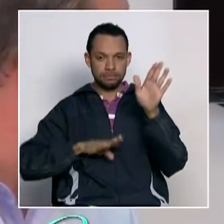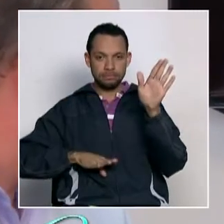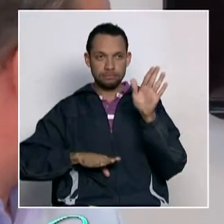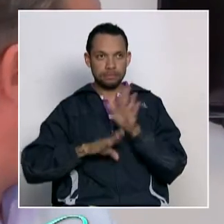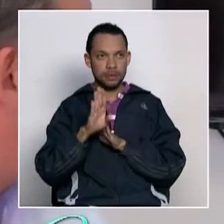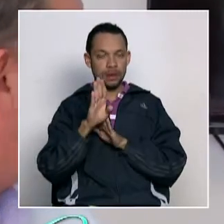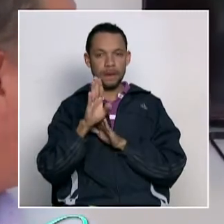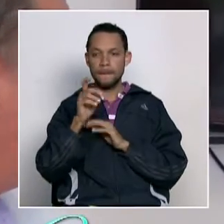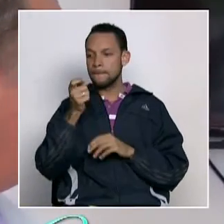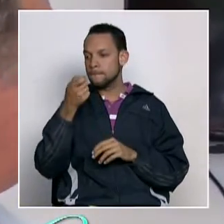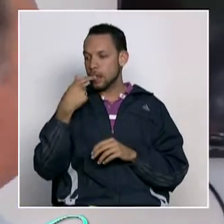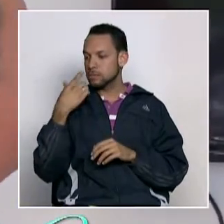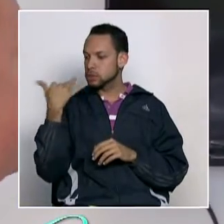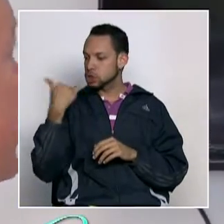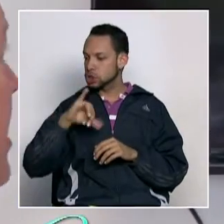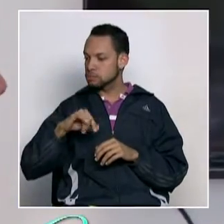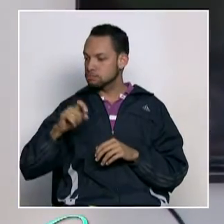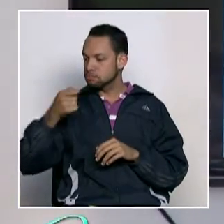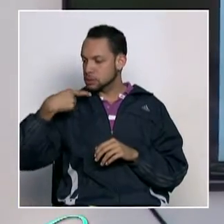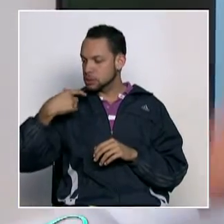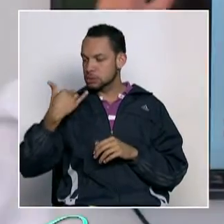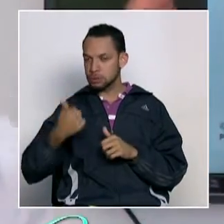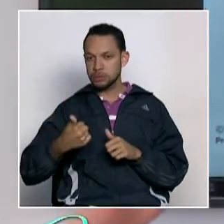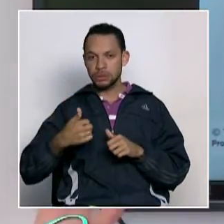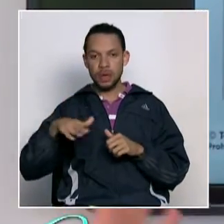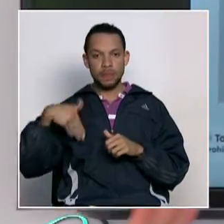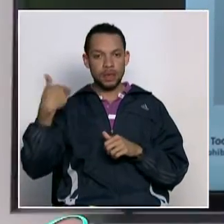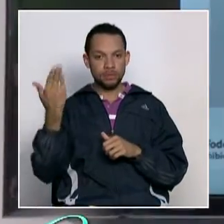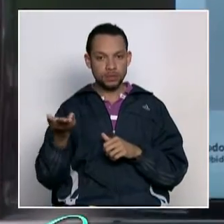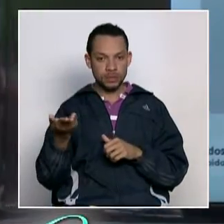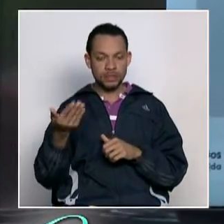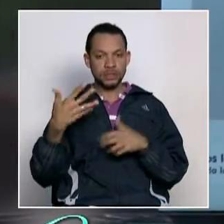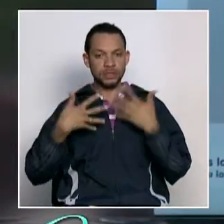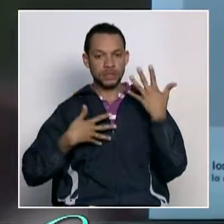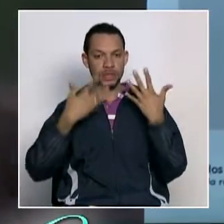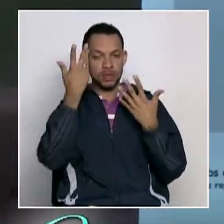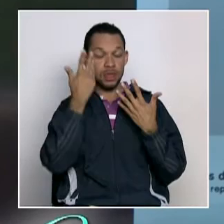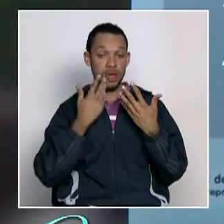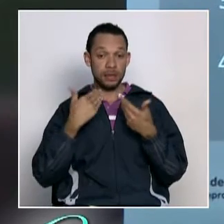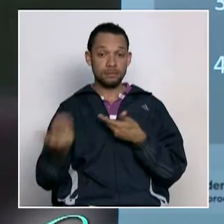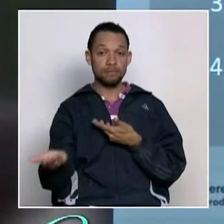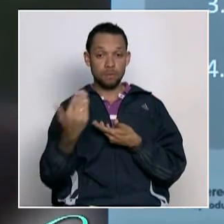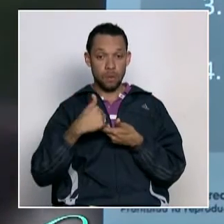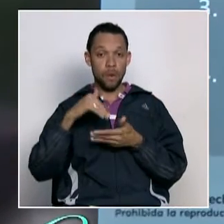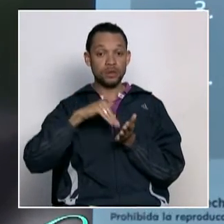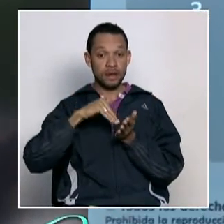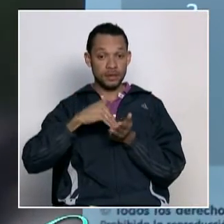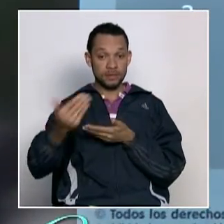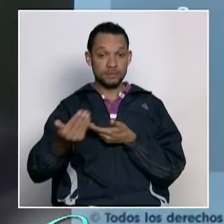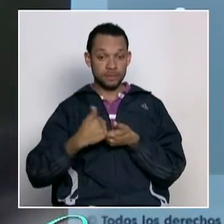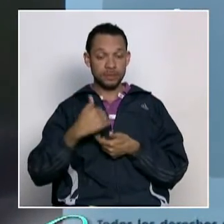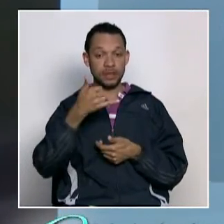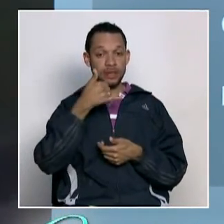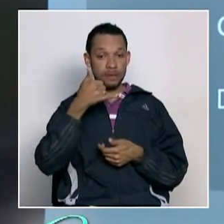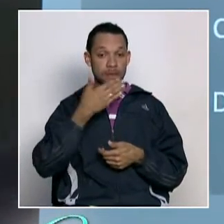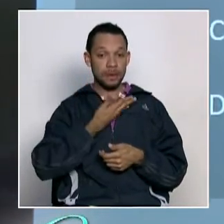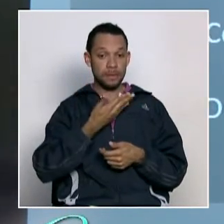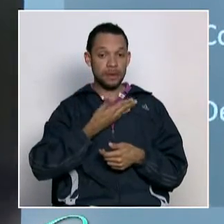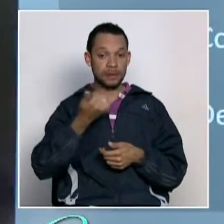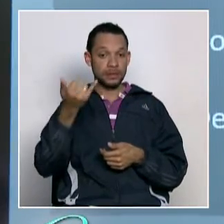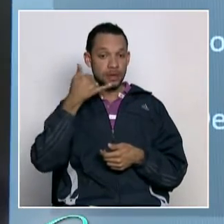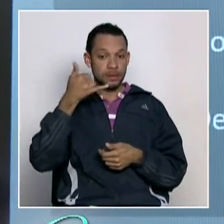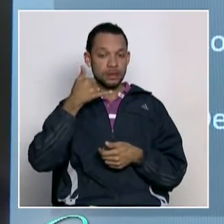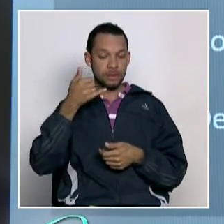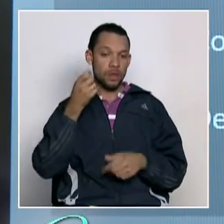mandó el medicamento y a los 10 días hicimos el primer control. La señora nos llamaba todos los días, le